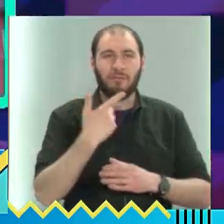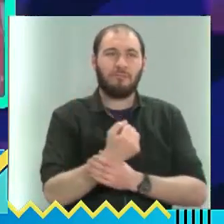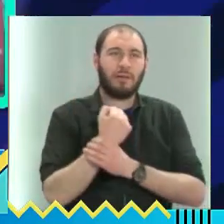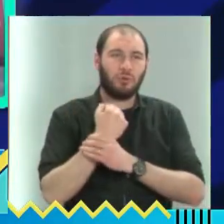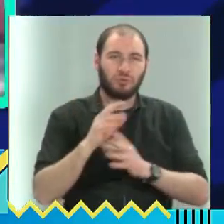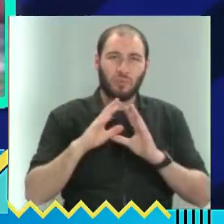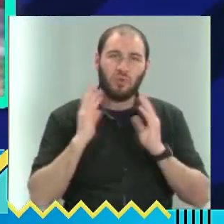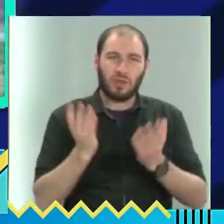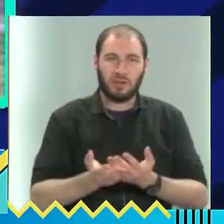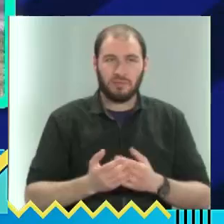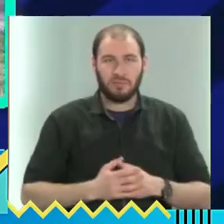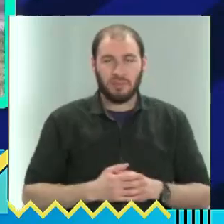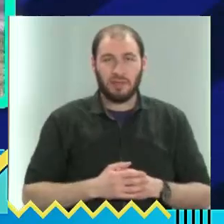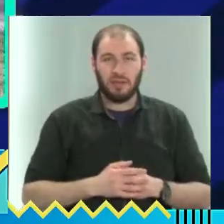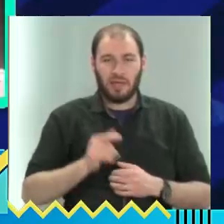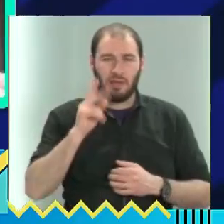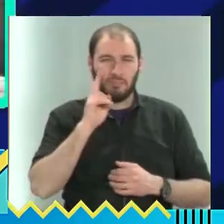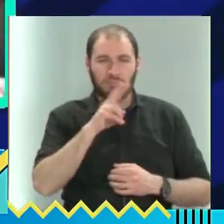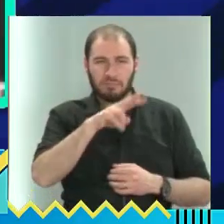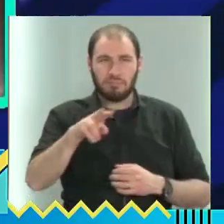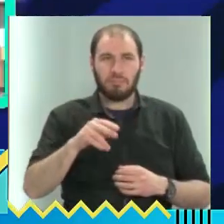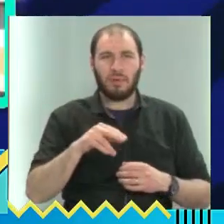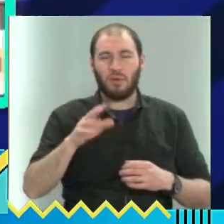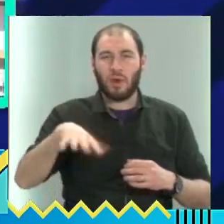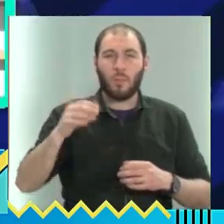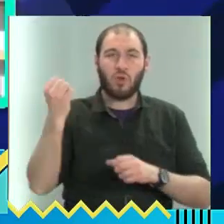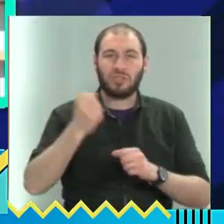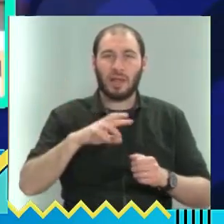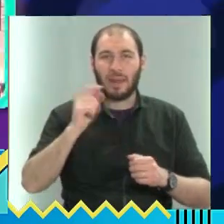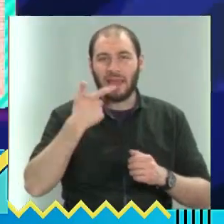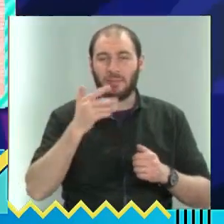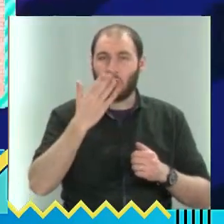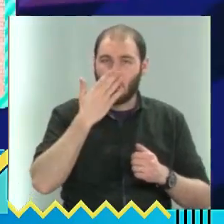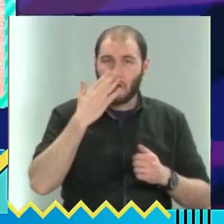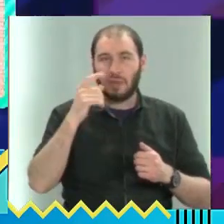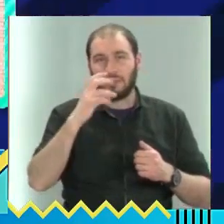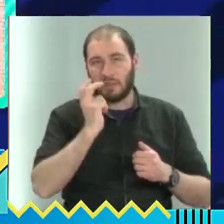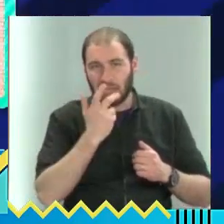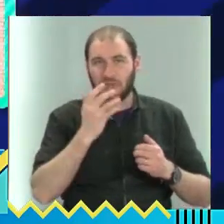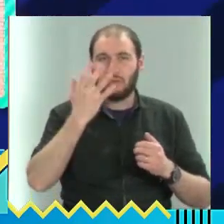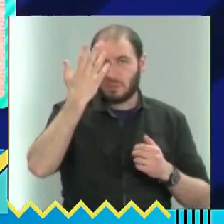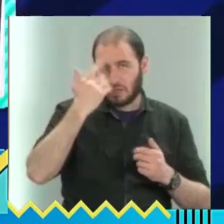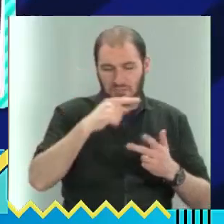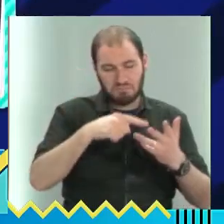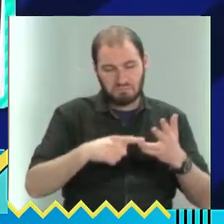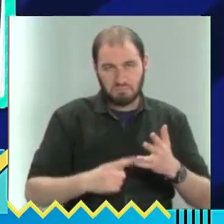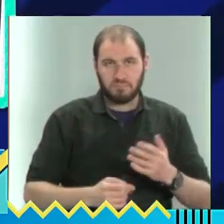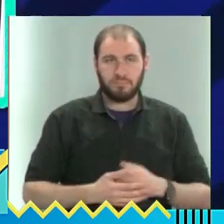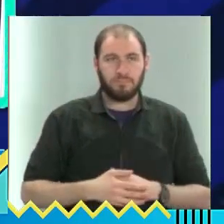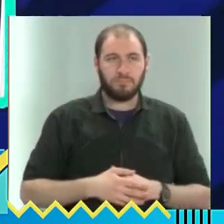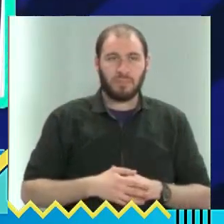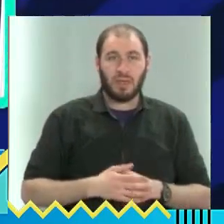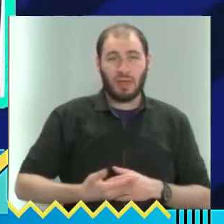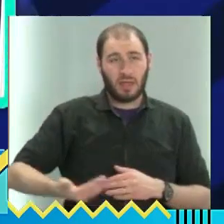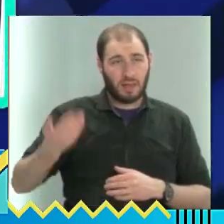es el paisajista que hizo Palermo, el Parque de Córdoba, el Parque Sarmiento, el Parque San Martín también. En